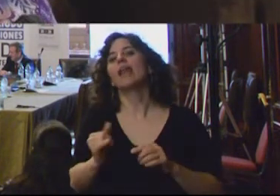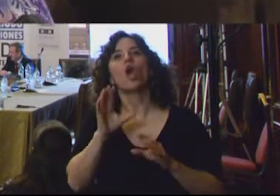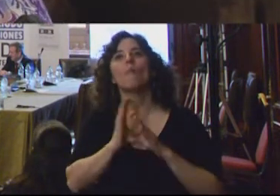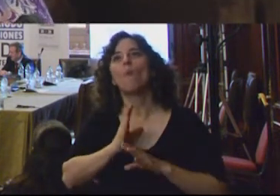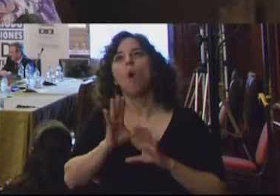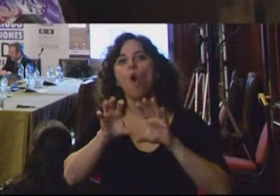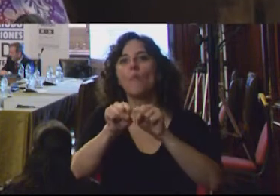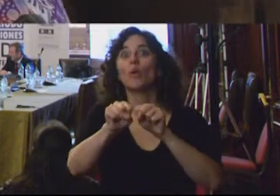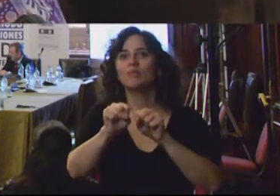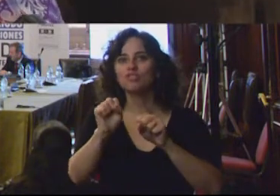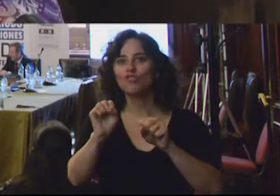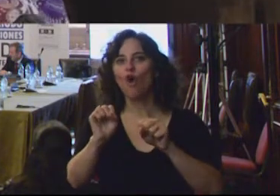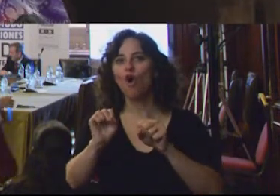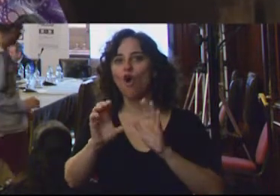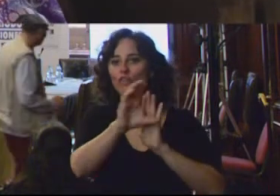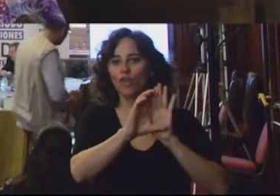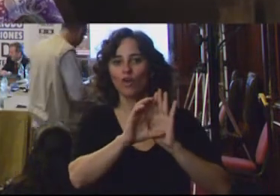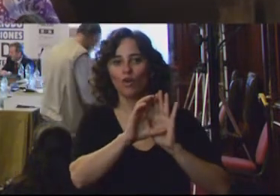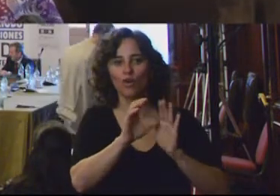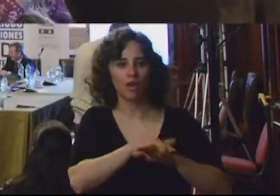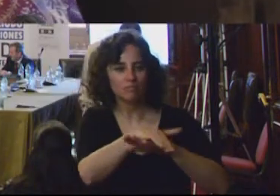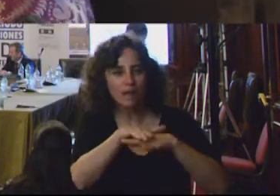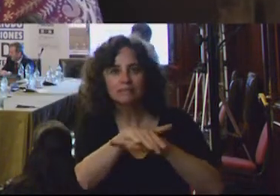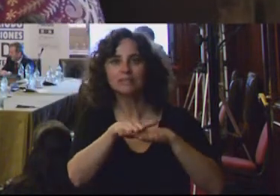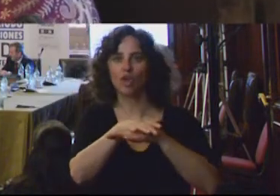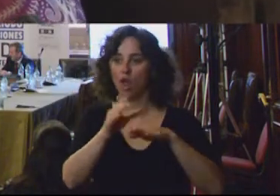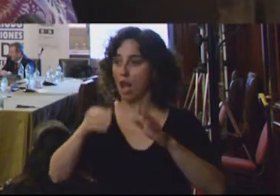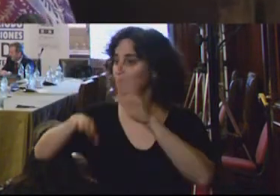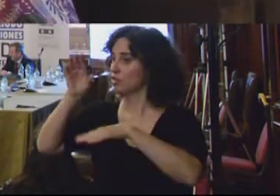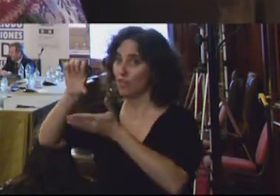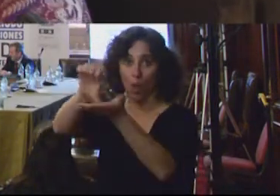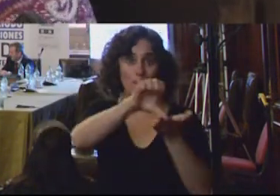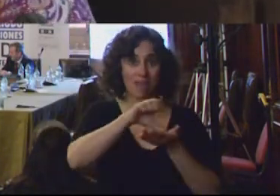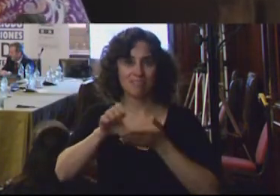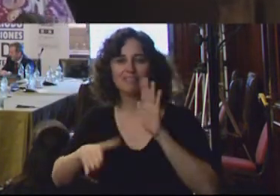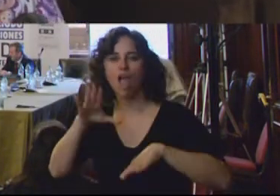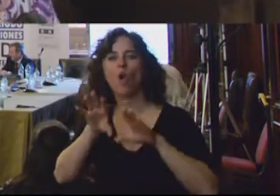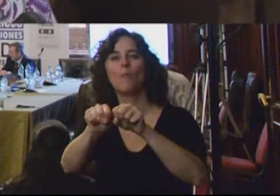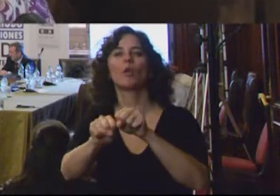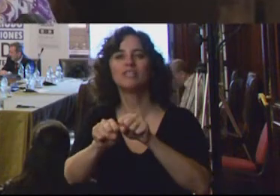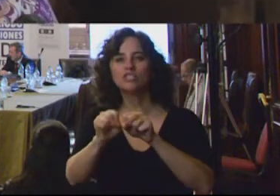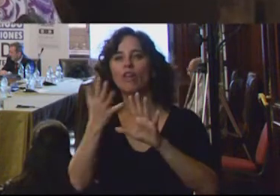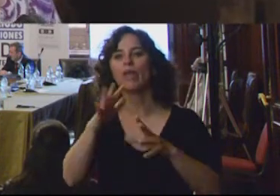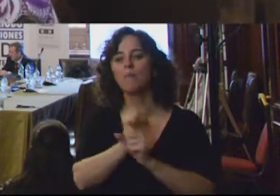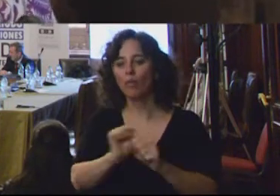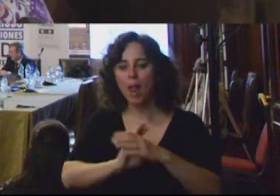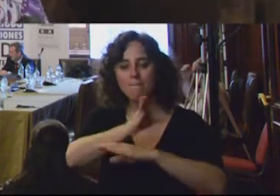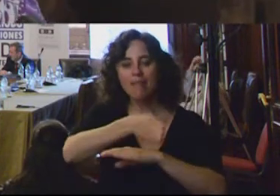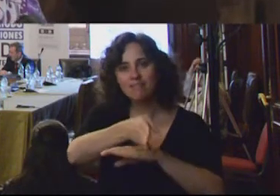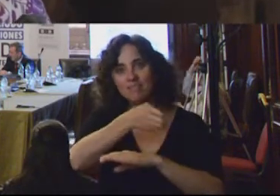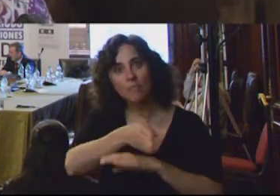compromiso constitucional en la mayoría de nuestros países de participar en la